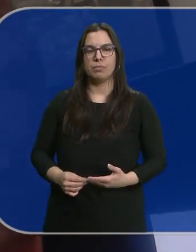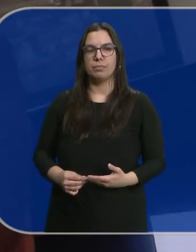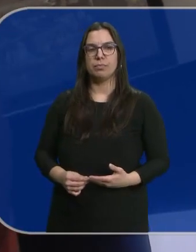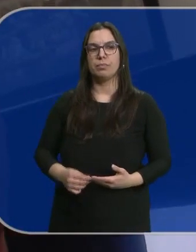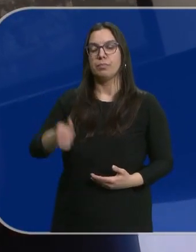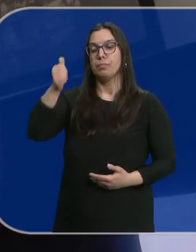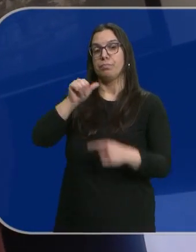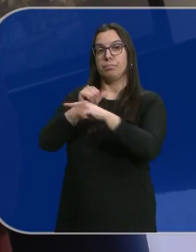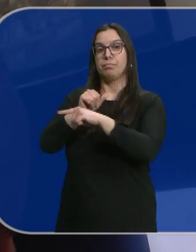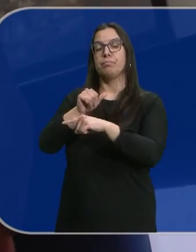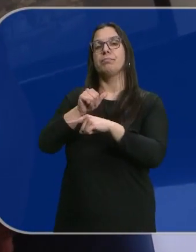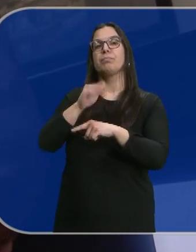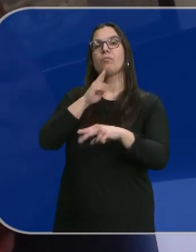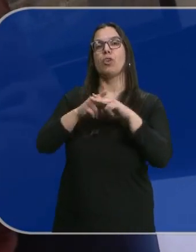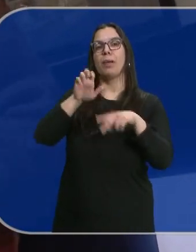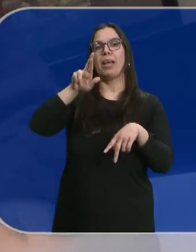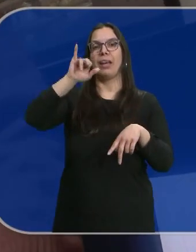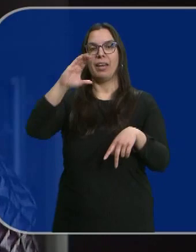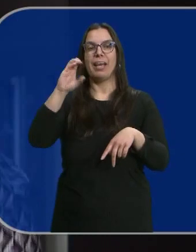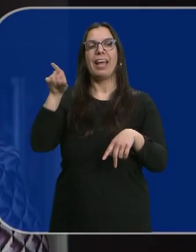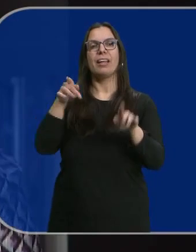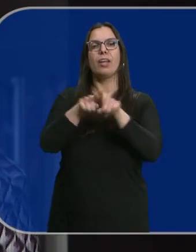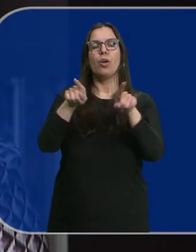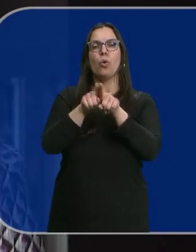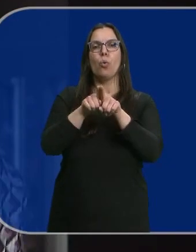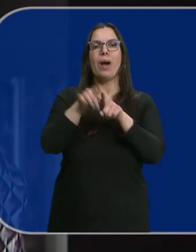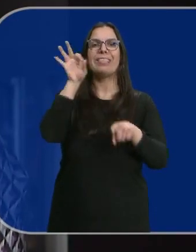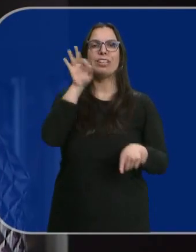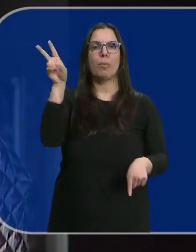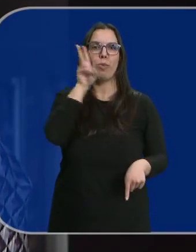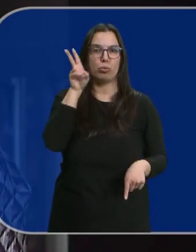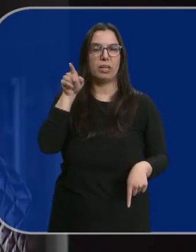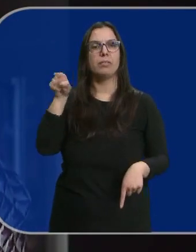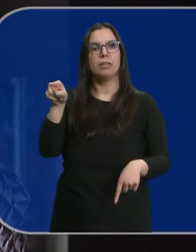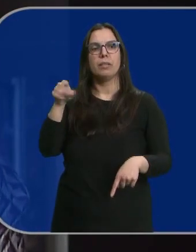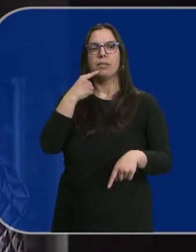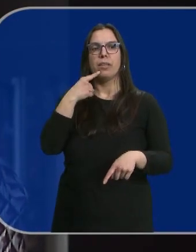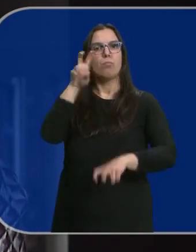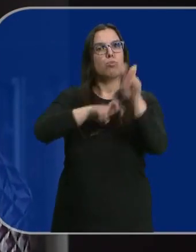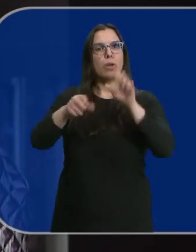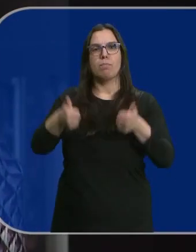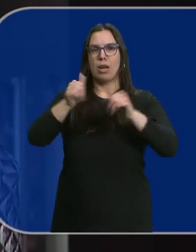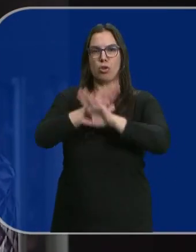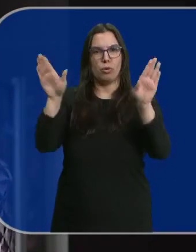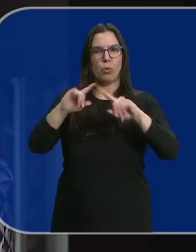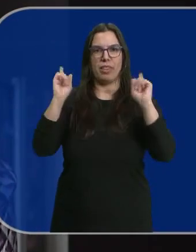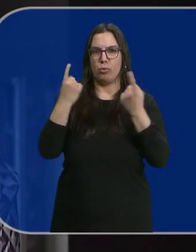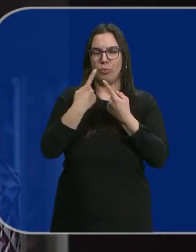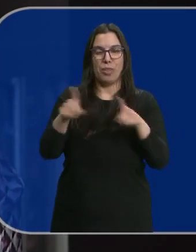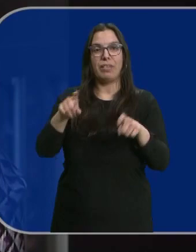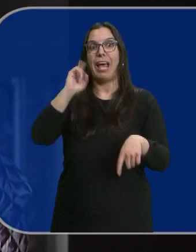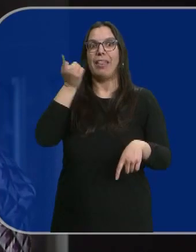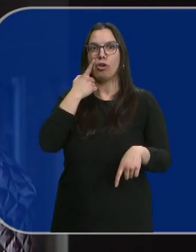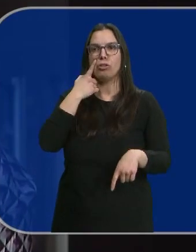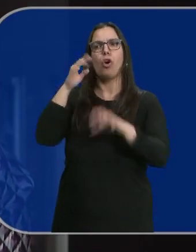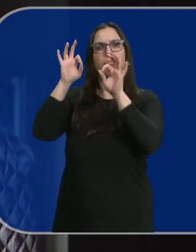Él es Eric, tiene 4 años y síndrome de Usher. Fue un poco la confirmación de no tenemos que buscar más, sabemos lo que hay, tenemos un diagnóstico, que hay veces